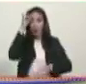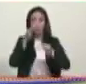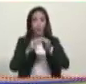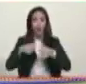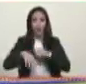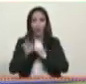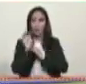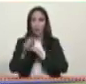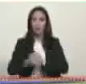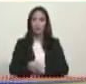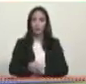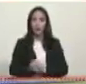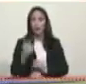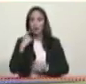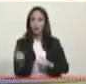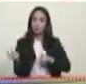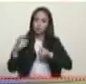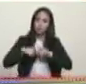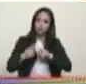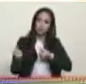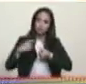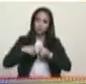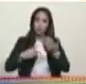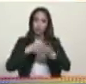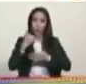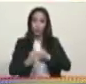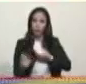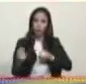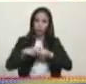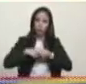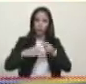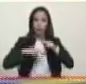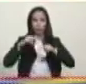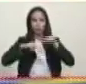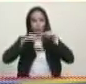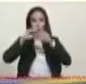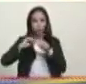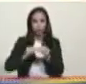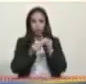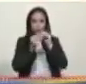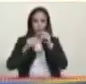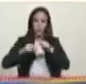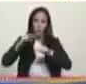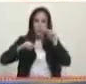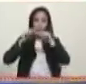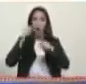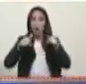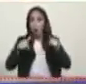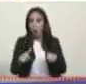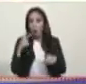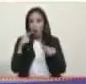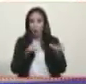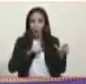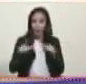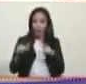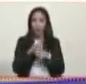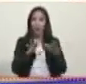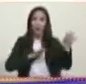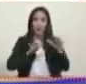en el país, que se han sumado en este proyecto para la construcción de estas embarcaciones, y que hoy, una vez culminadas estas